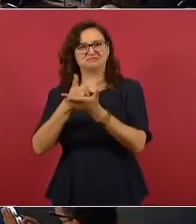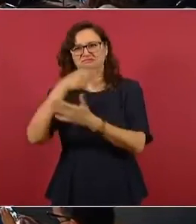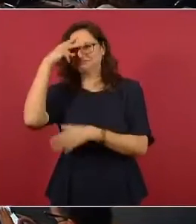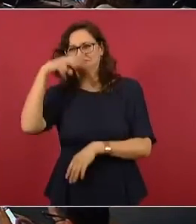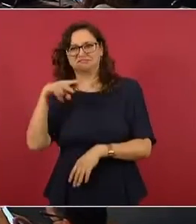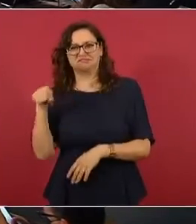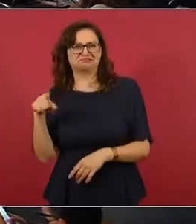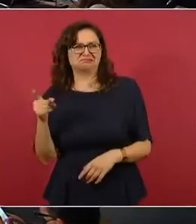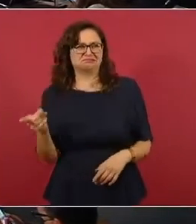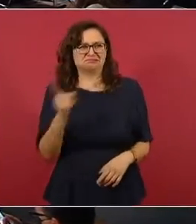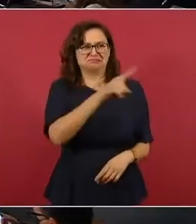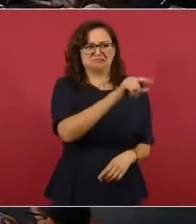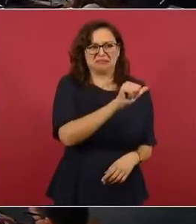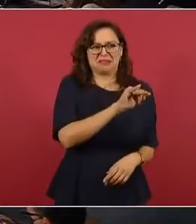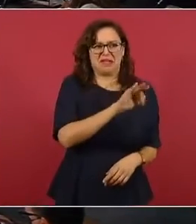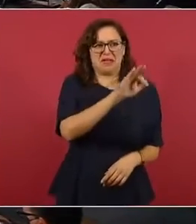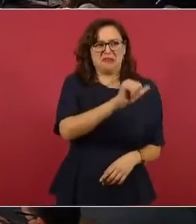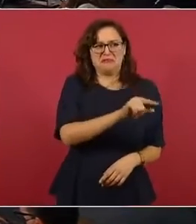el otro.